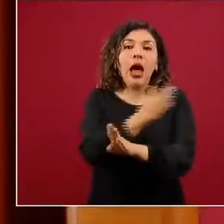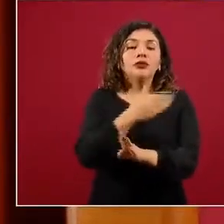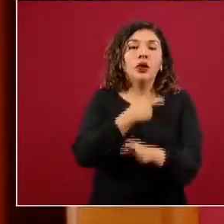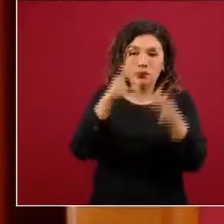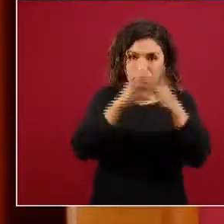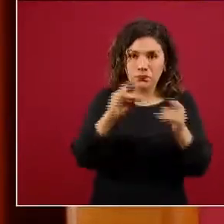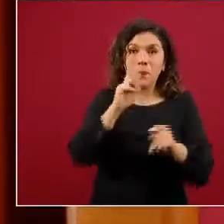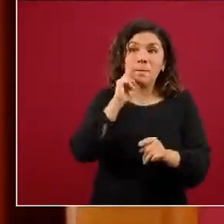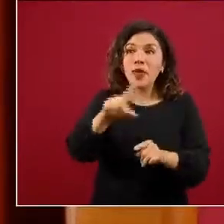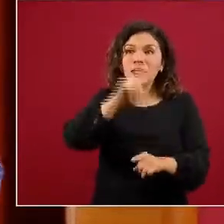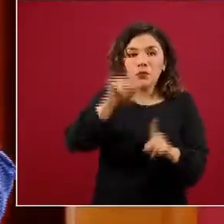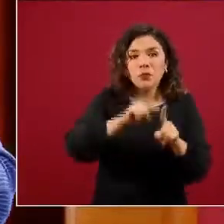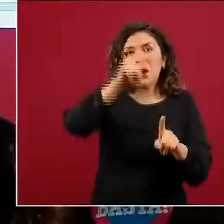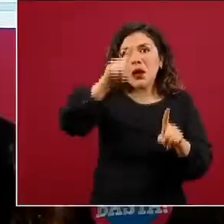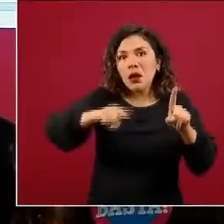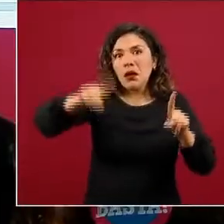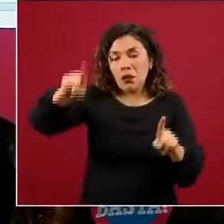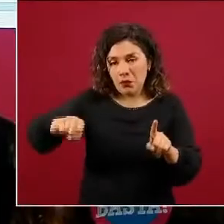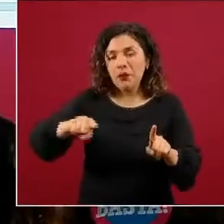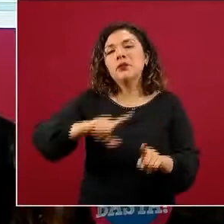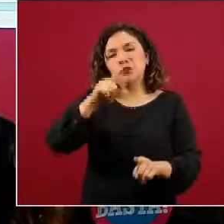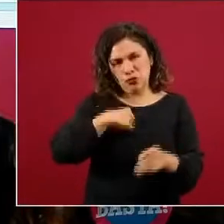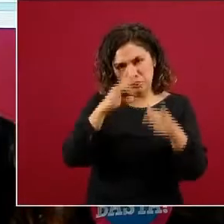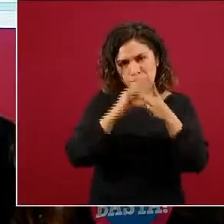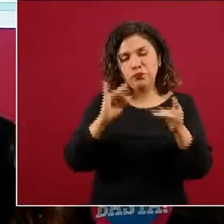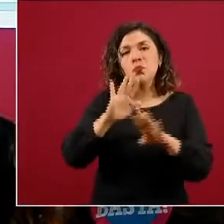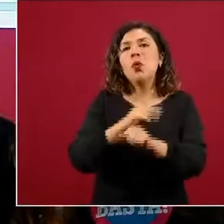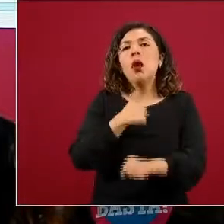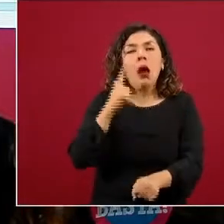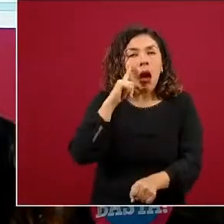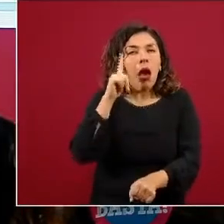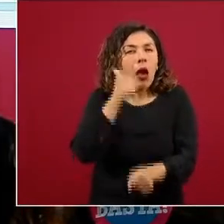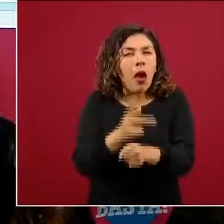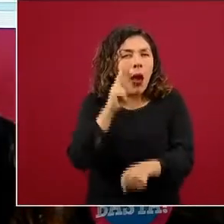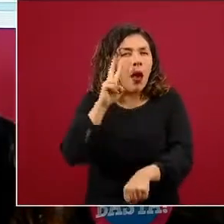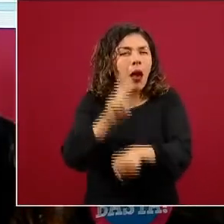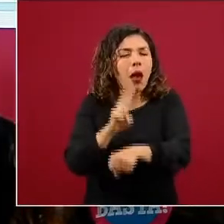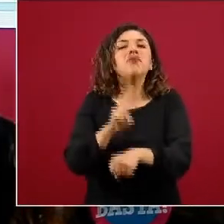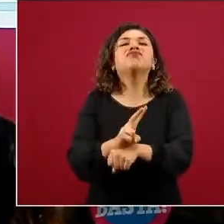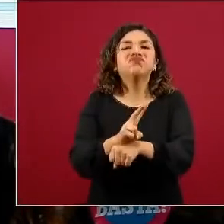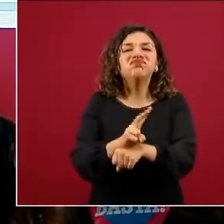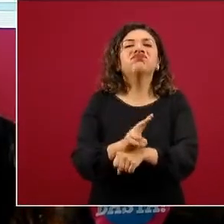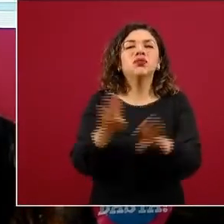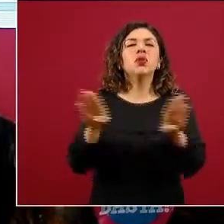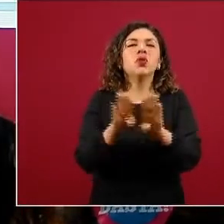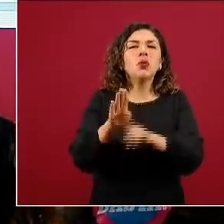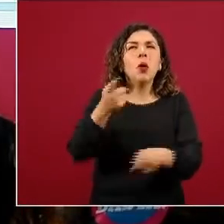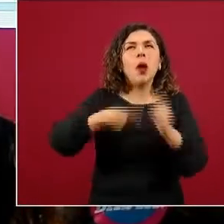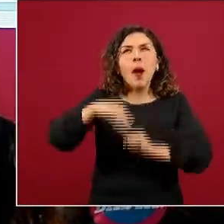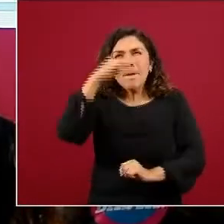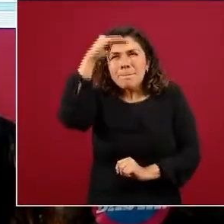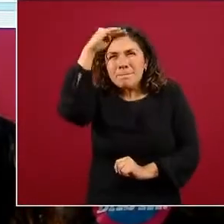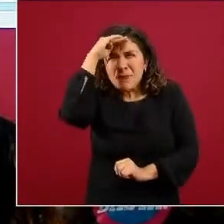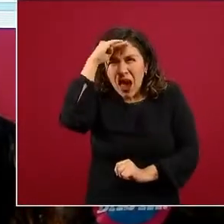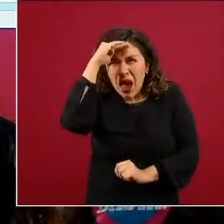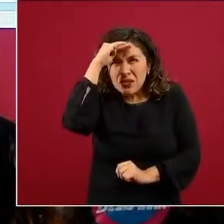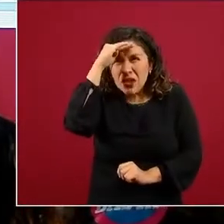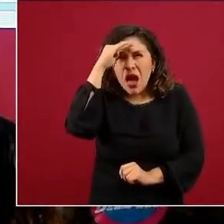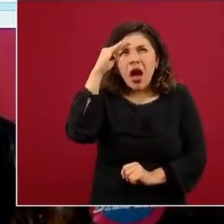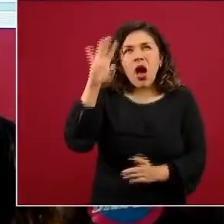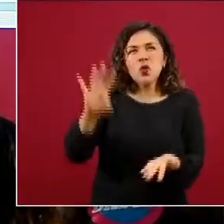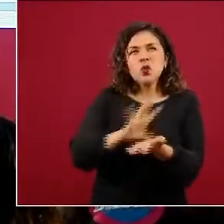lo comentaré, porque nos hemos dado cuenta que una expectativa general que